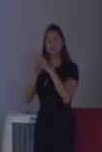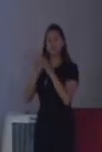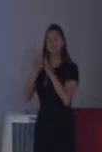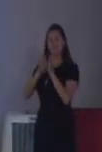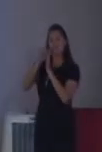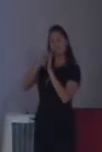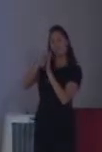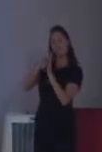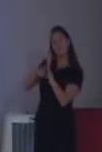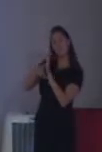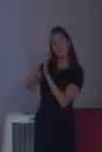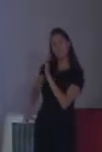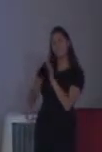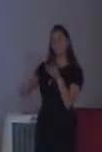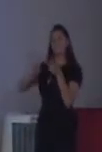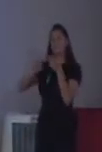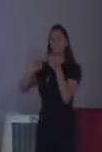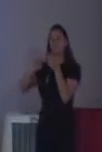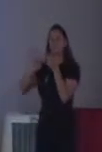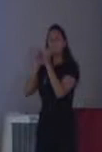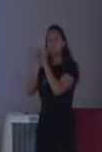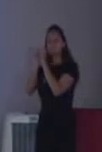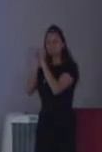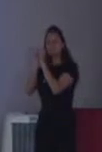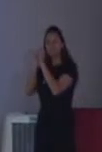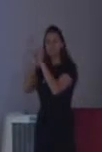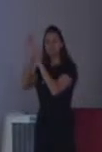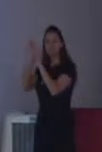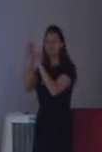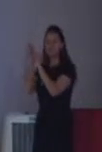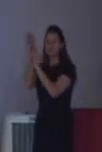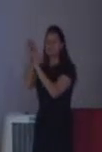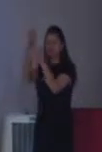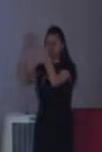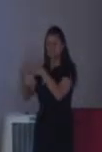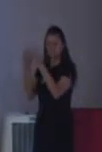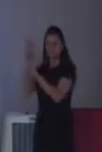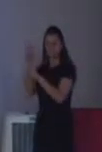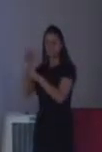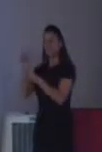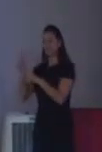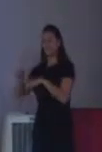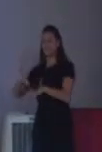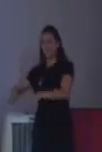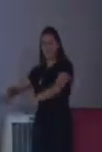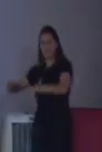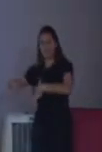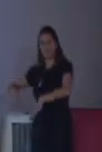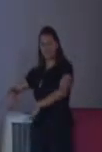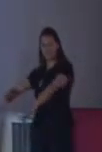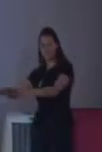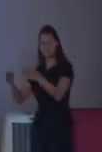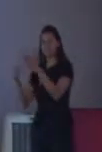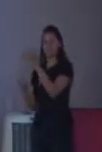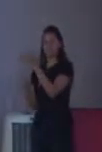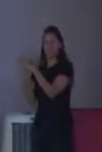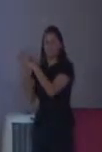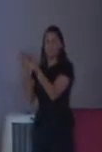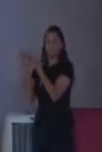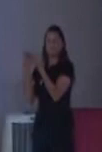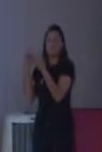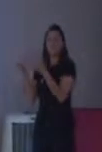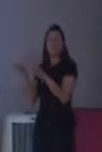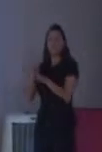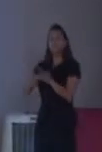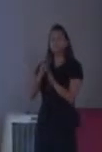las locomotoras y las máquinas de vapor y toda la cosa de las textileras y todo lo que los historiadores llaman el